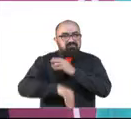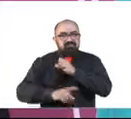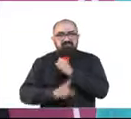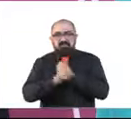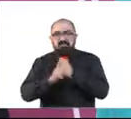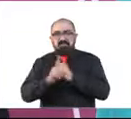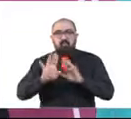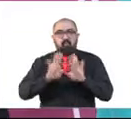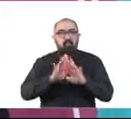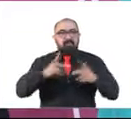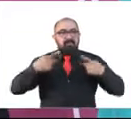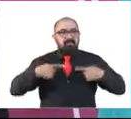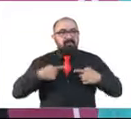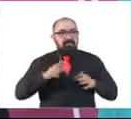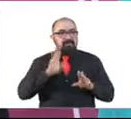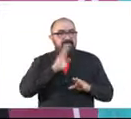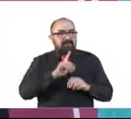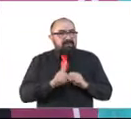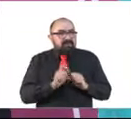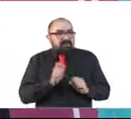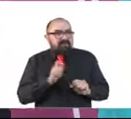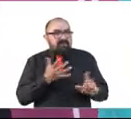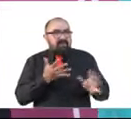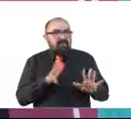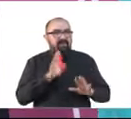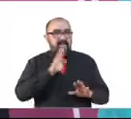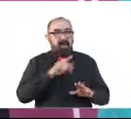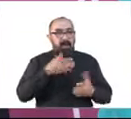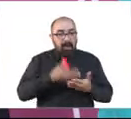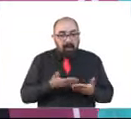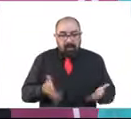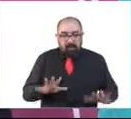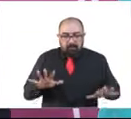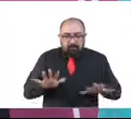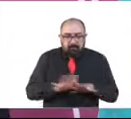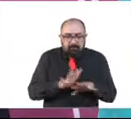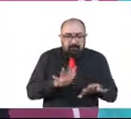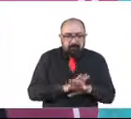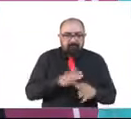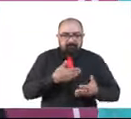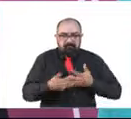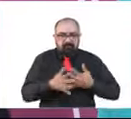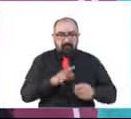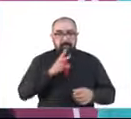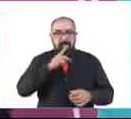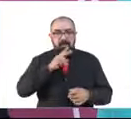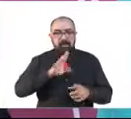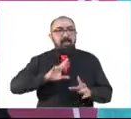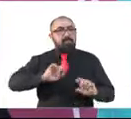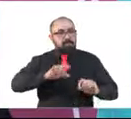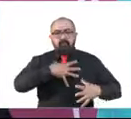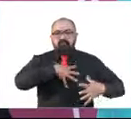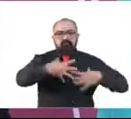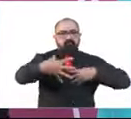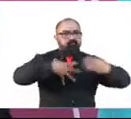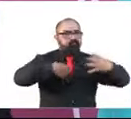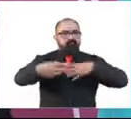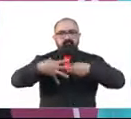humana y estamos siendo un modelo que tiene que ser mantenido y replicado. Entonces